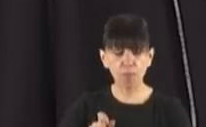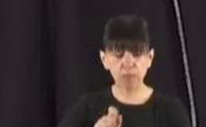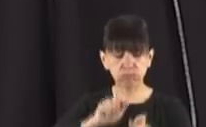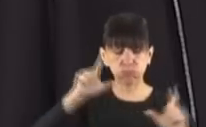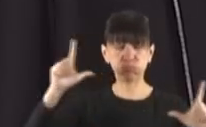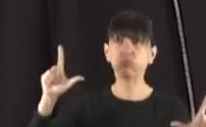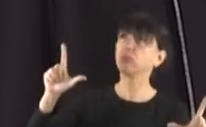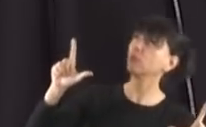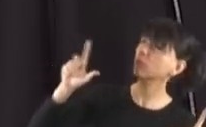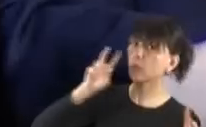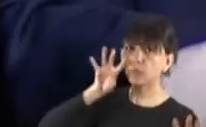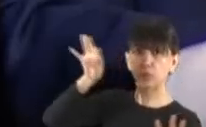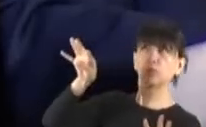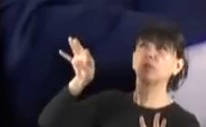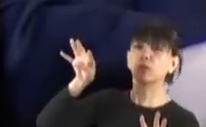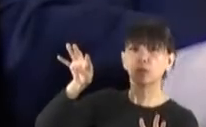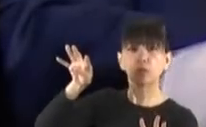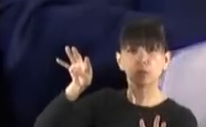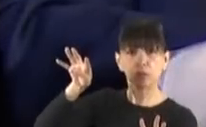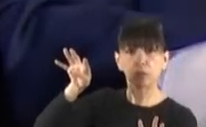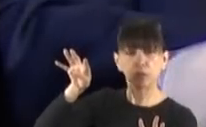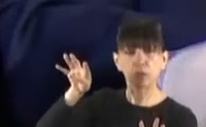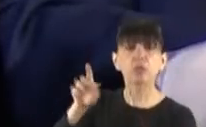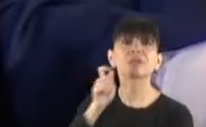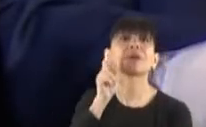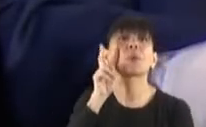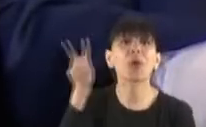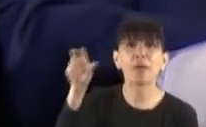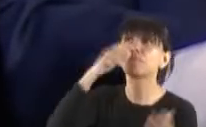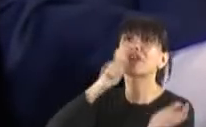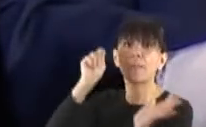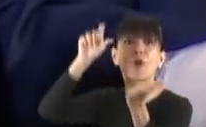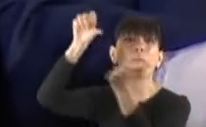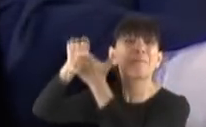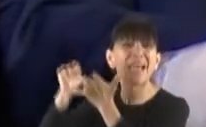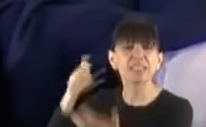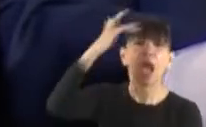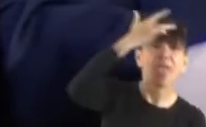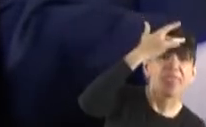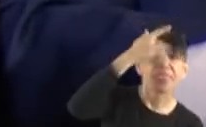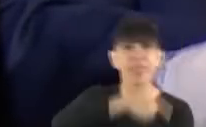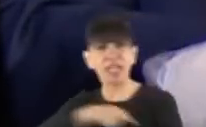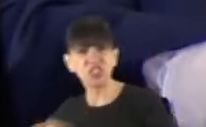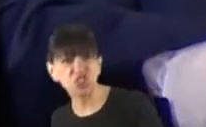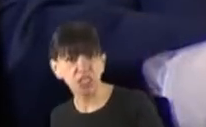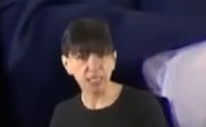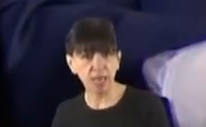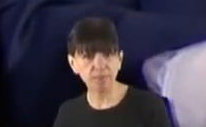Aparecen dos enormes jugadores que son China e India, que convocan al sur